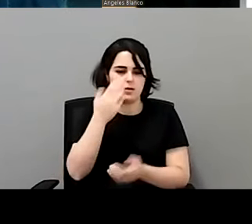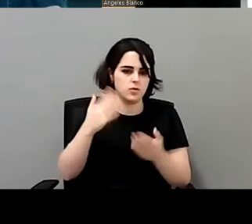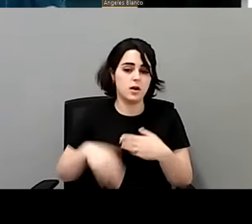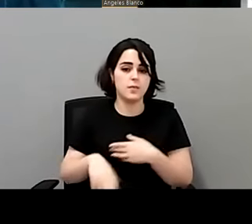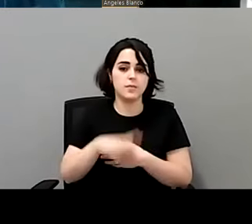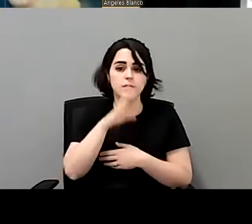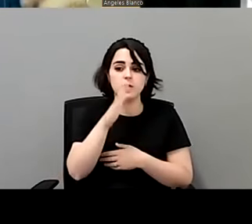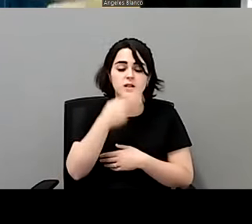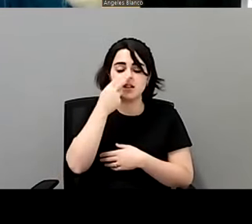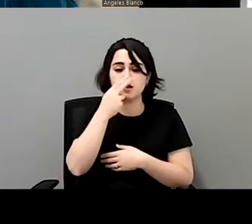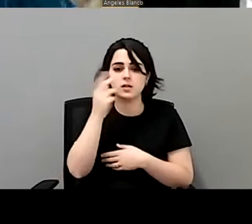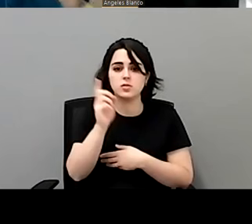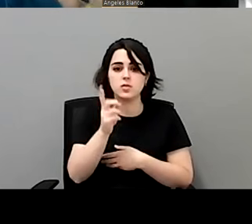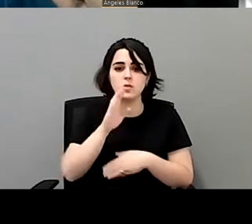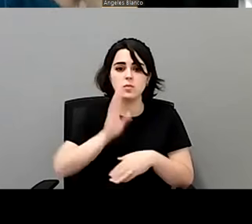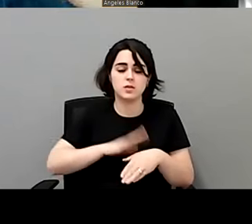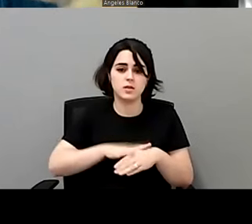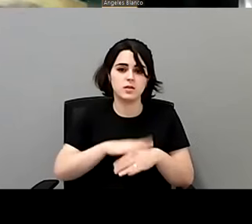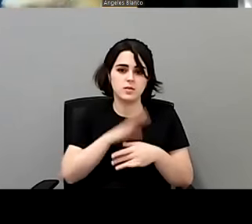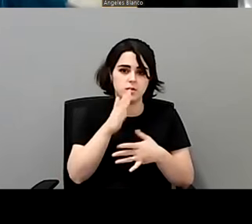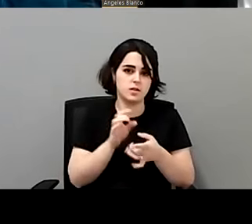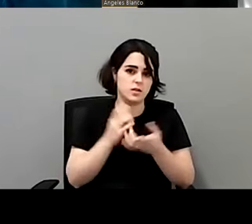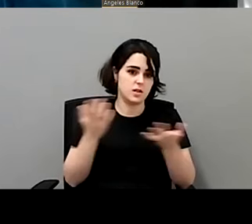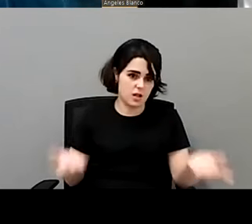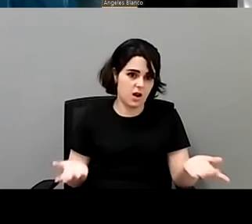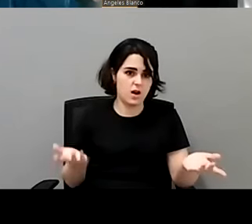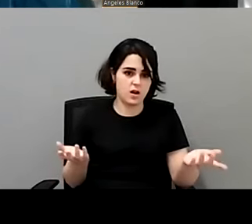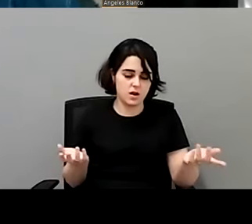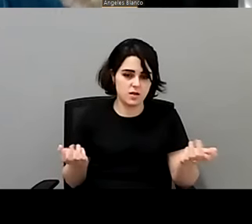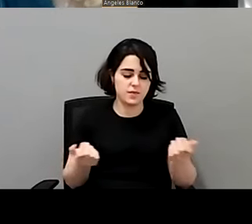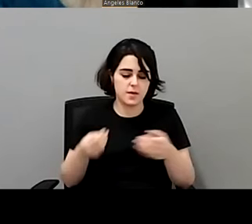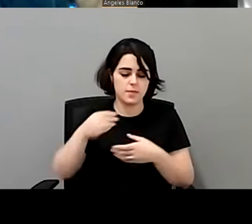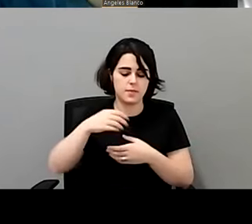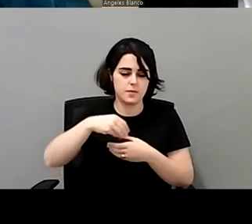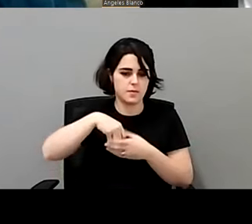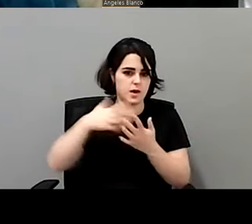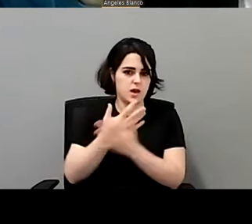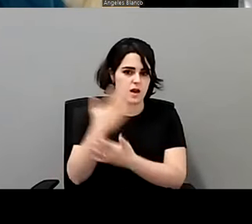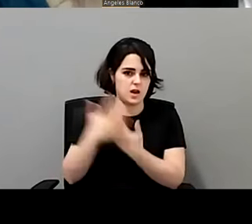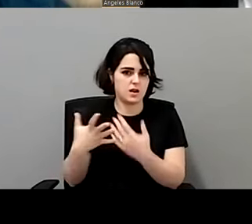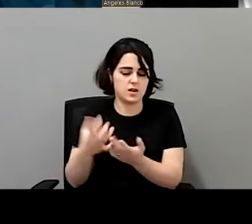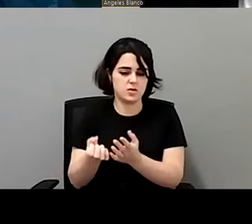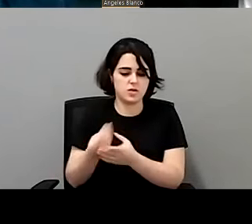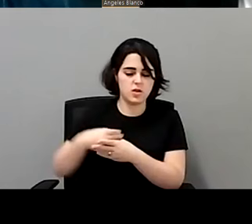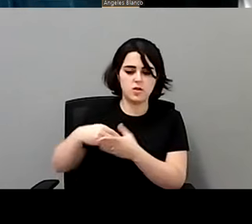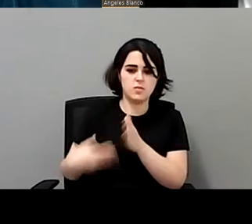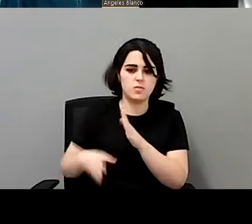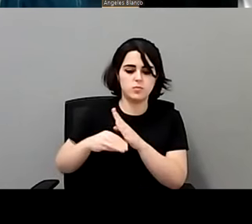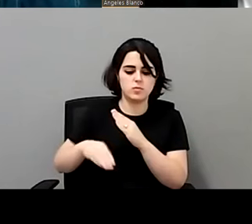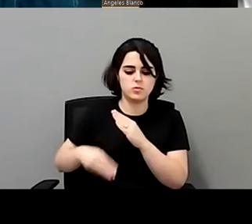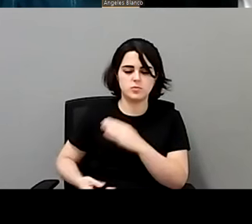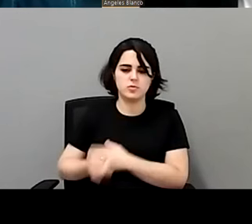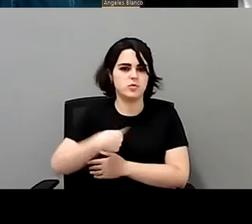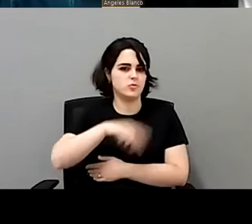no interesa? Porque, claro, en ese matrimonio metemos lo que nos